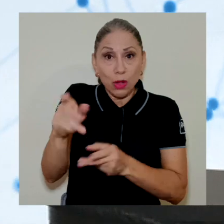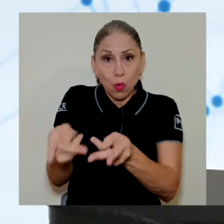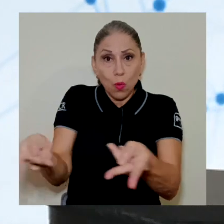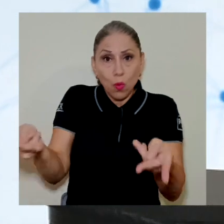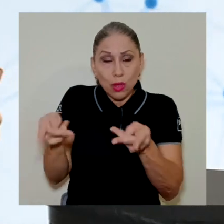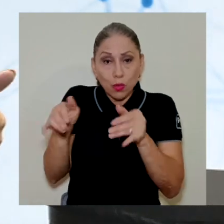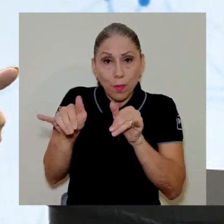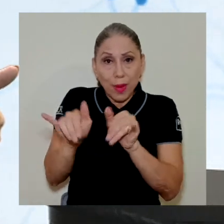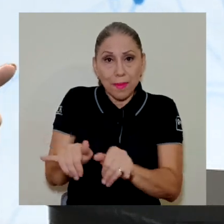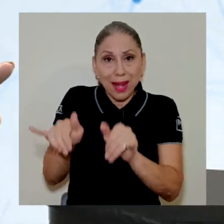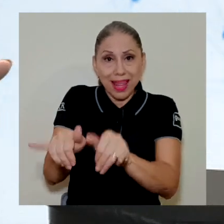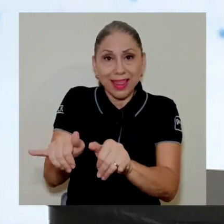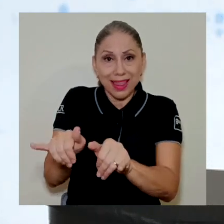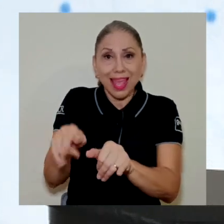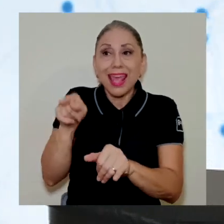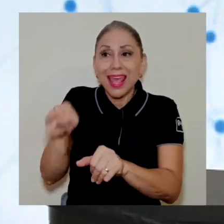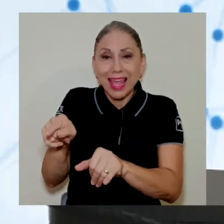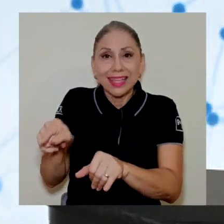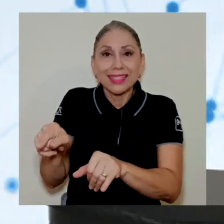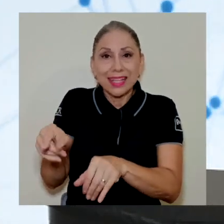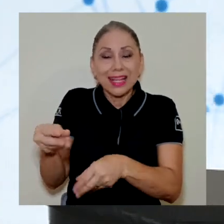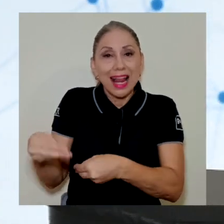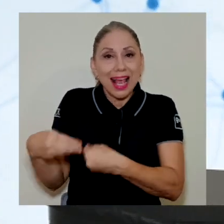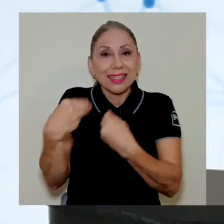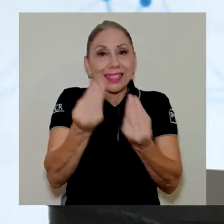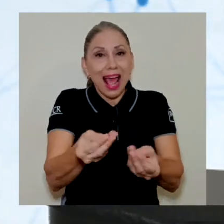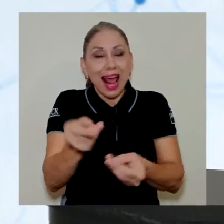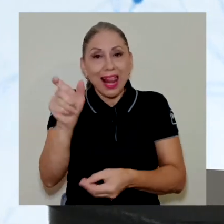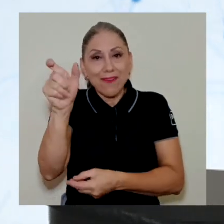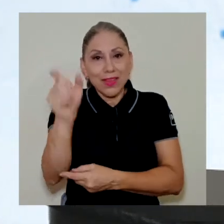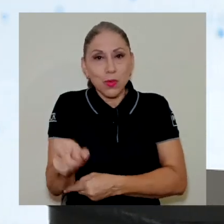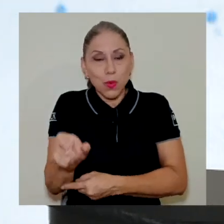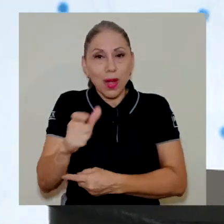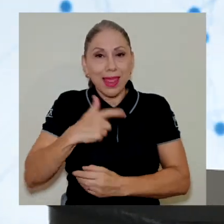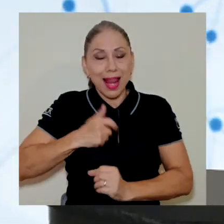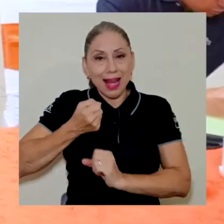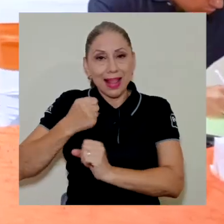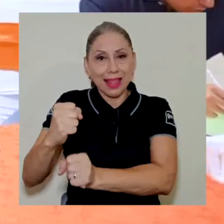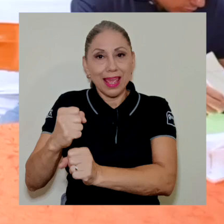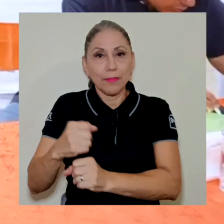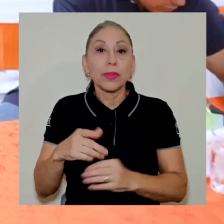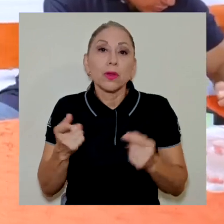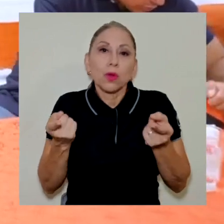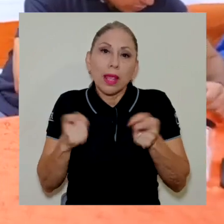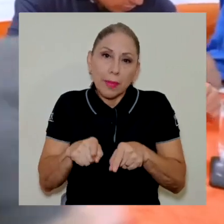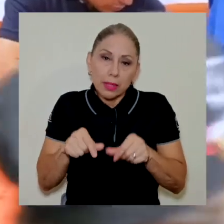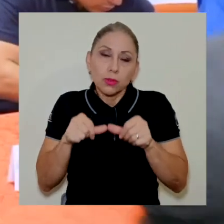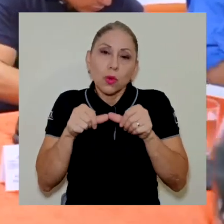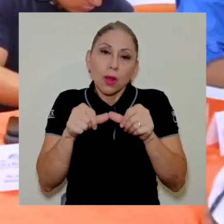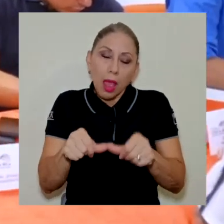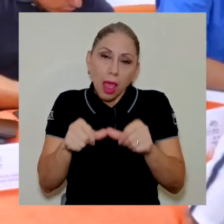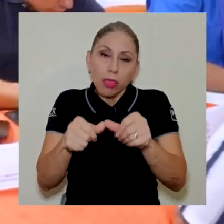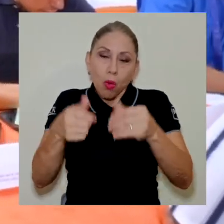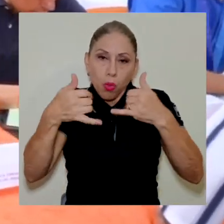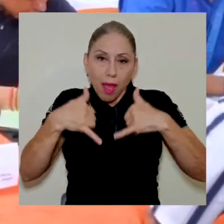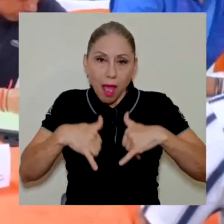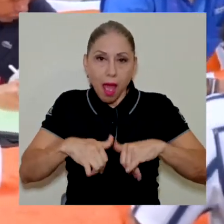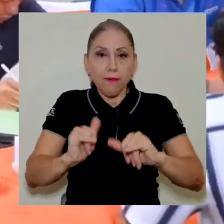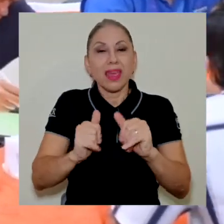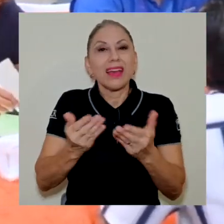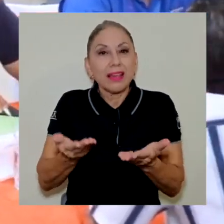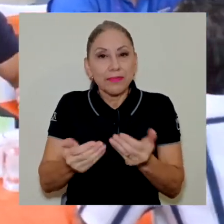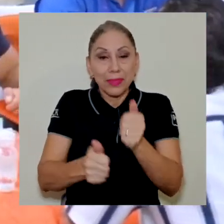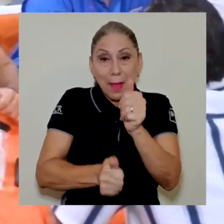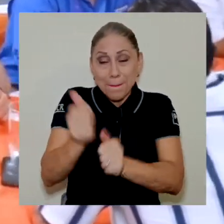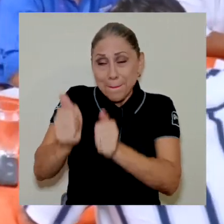permanente, las da la figura de la alcaldía. Lo que pasó, que sigue pasando, es que la